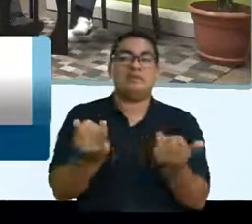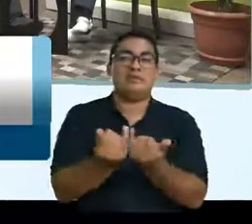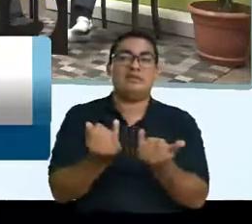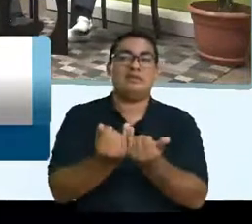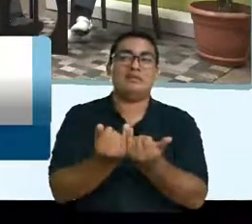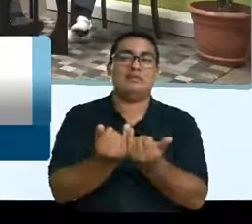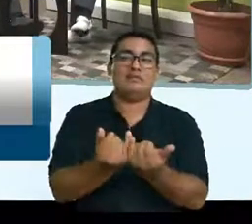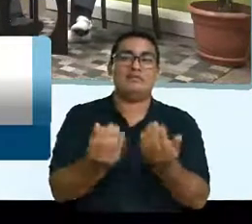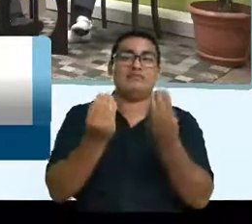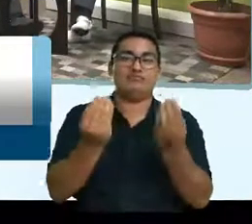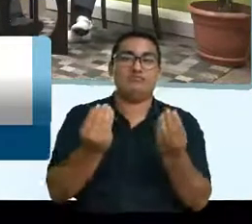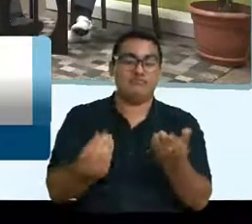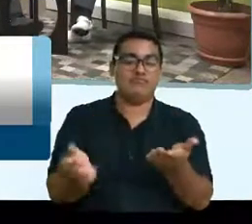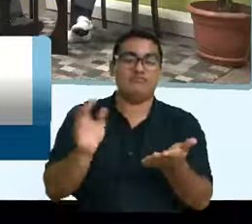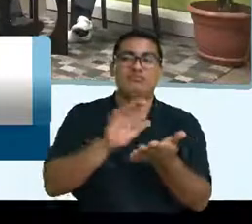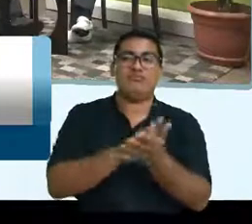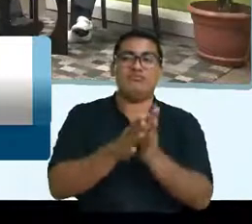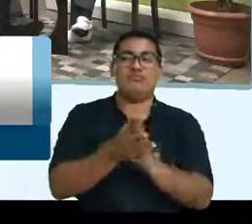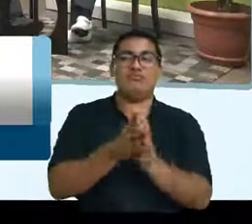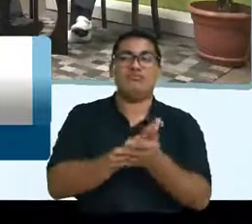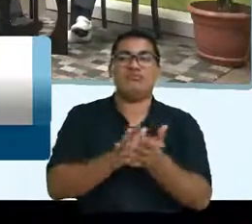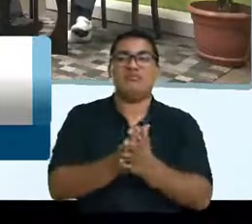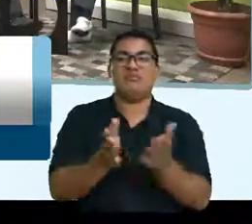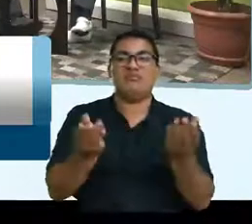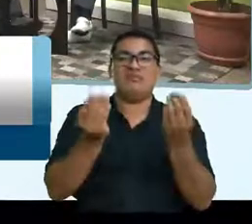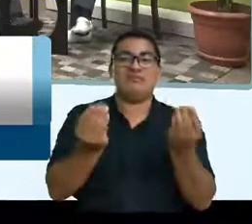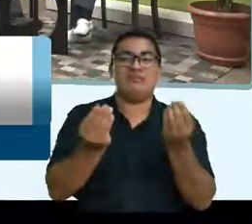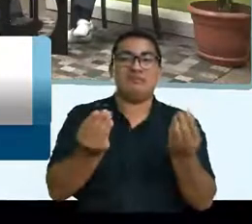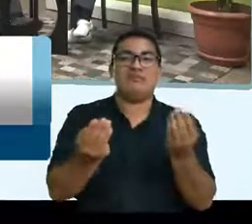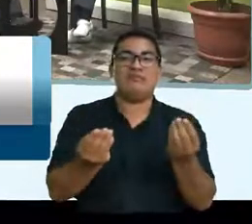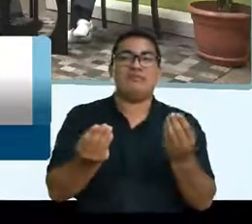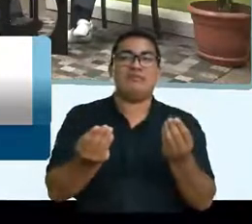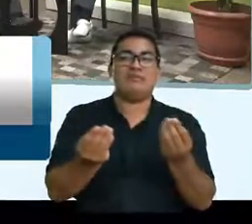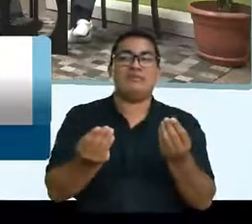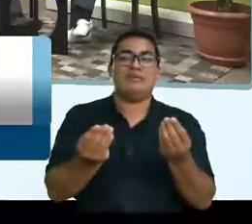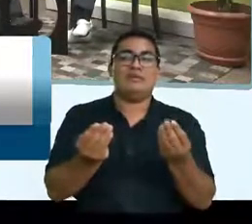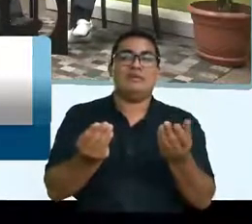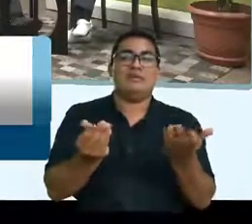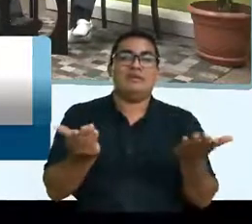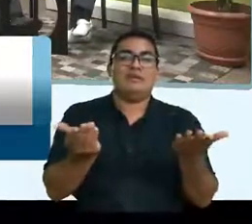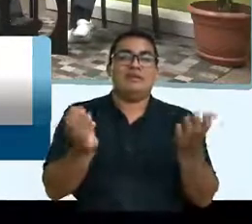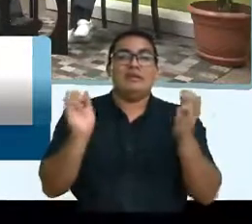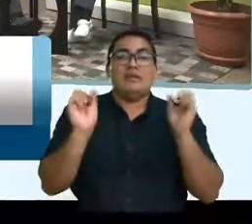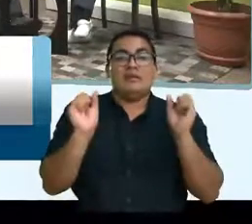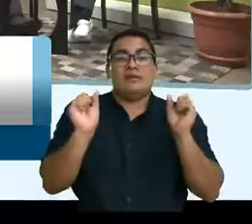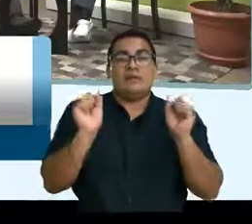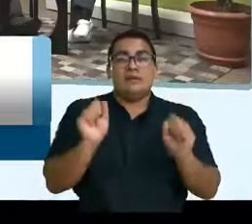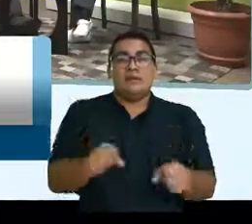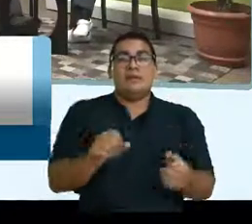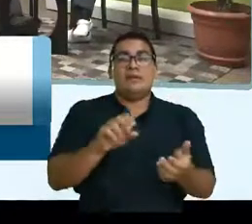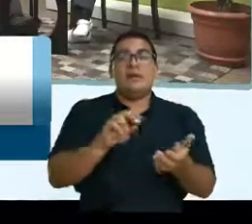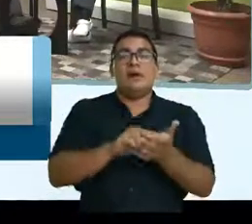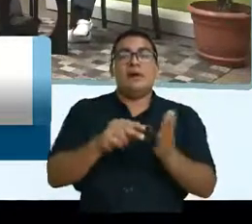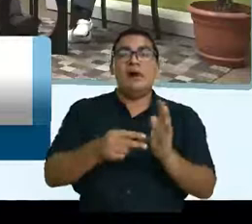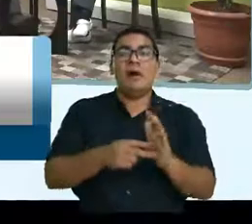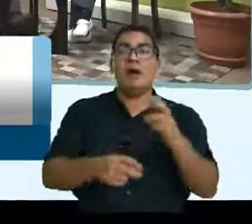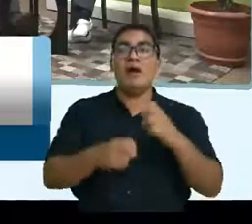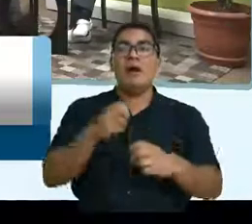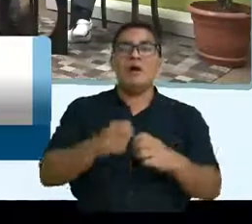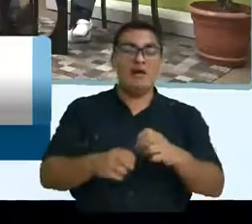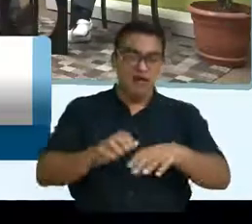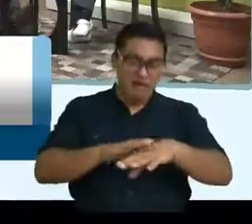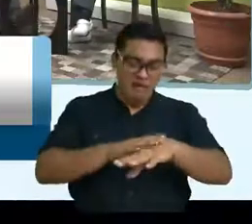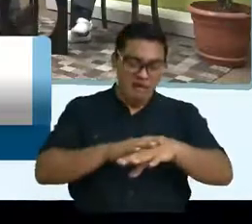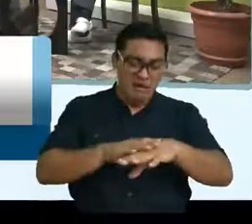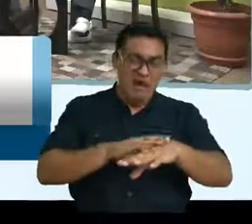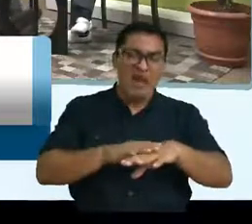si vos lo utilizas en medida, de forma desmedida, te va a producir reacciones dérmicas. Igualito te